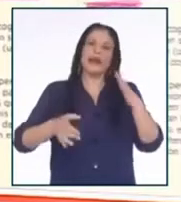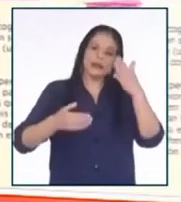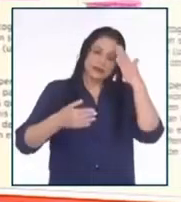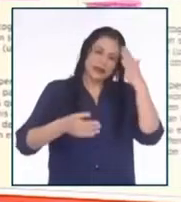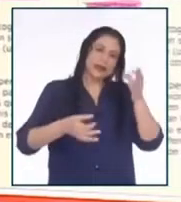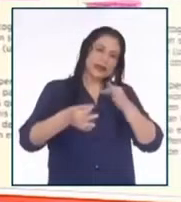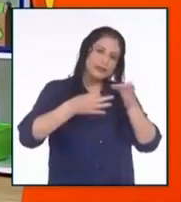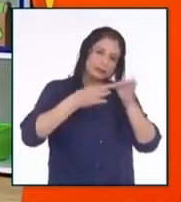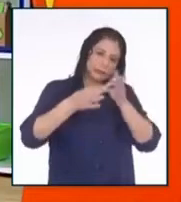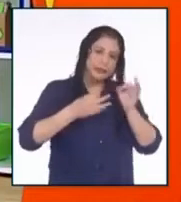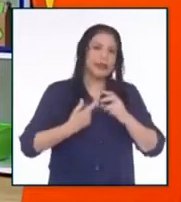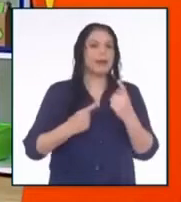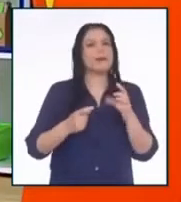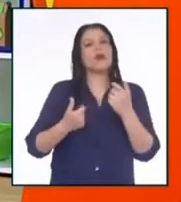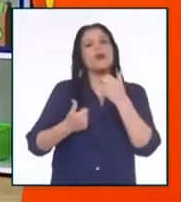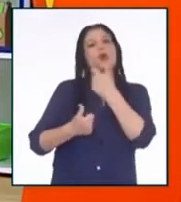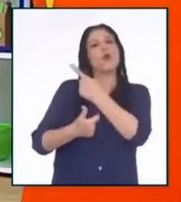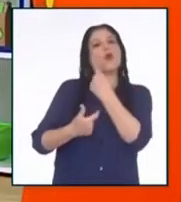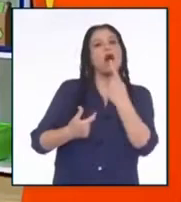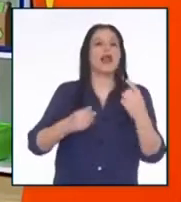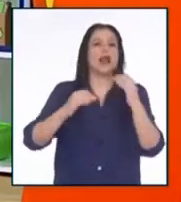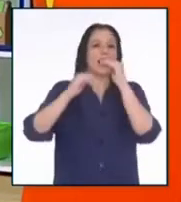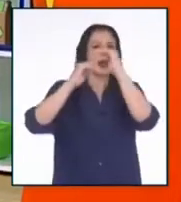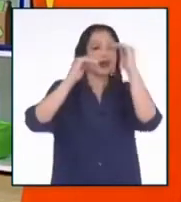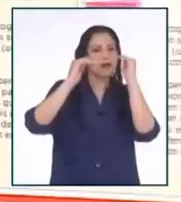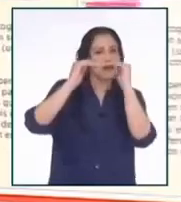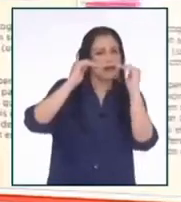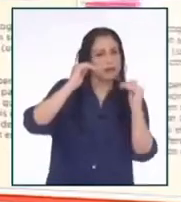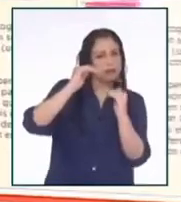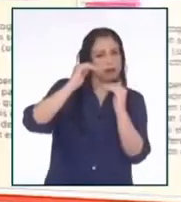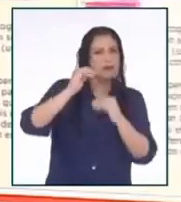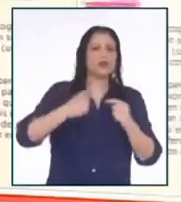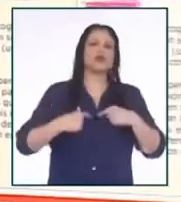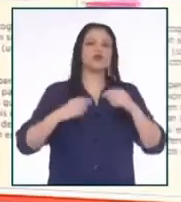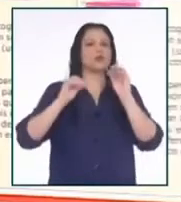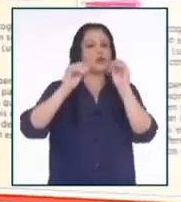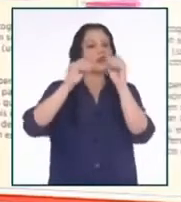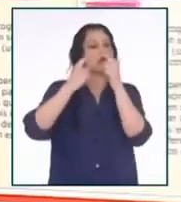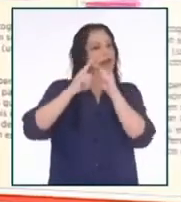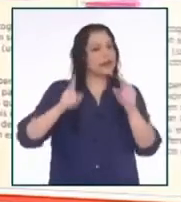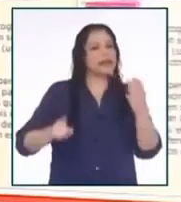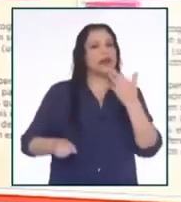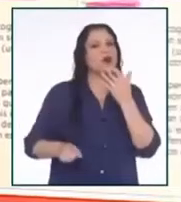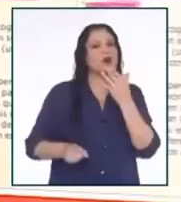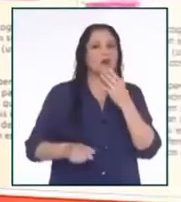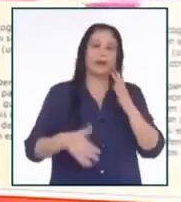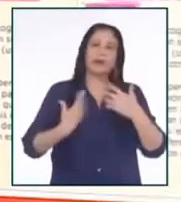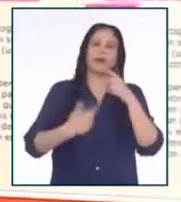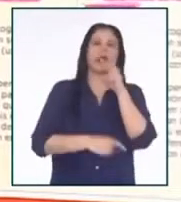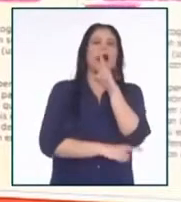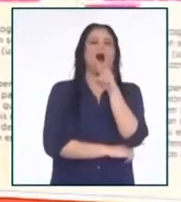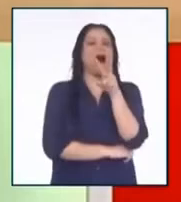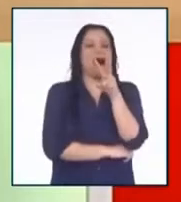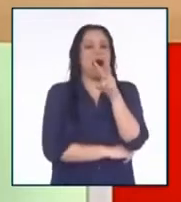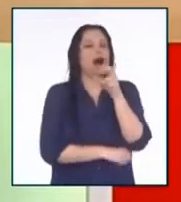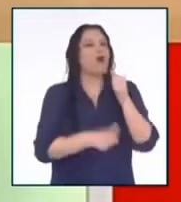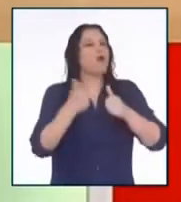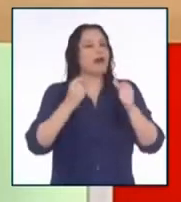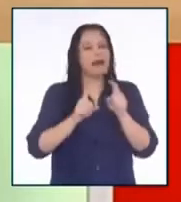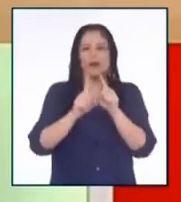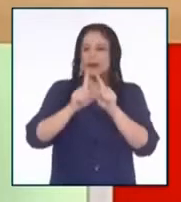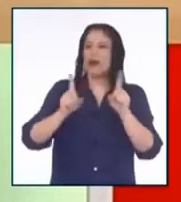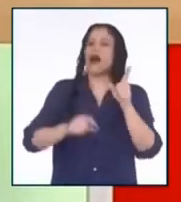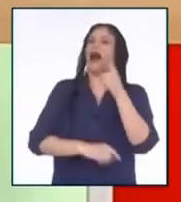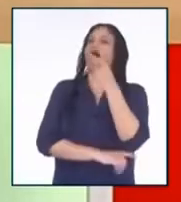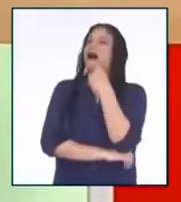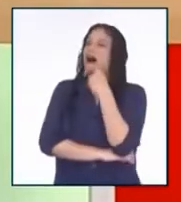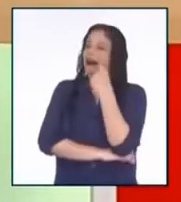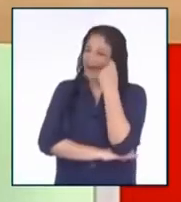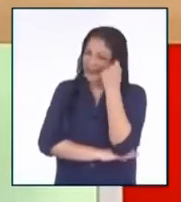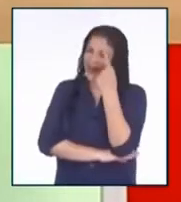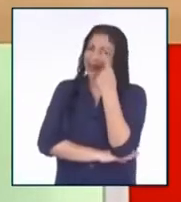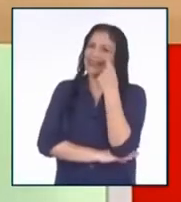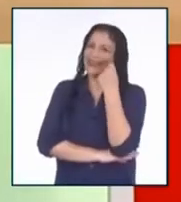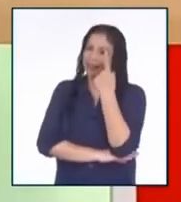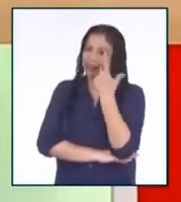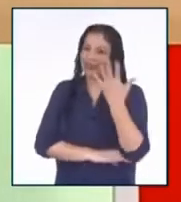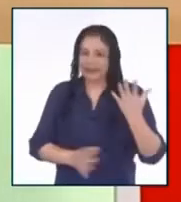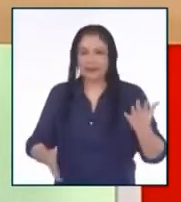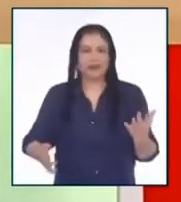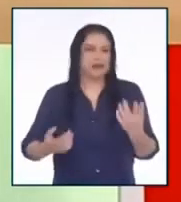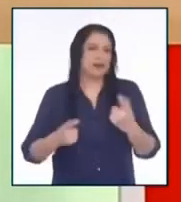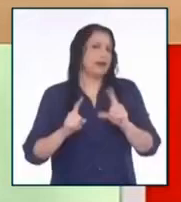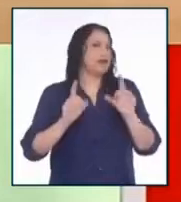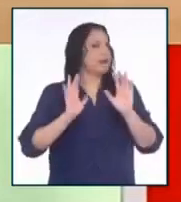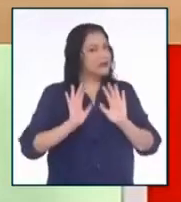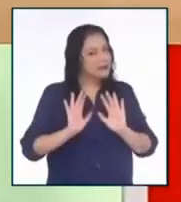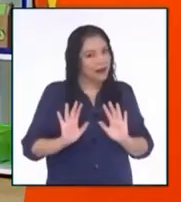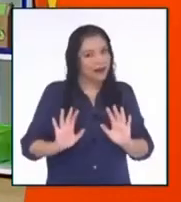Junior, pero me refiero a los criterios de cada nivel. Los estoy resaltando con distinto color para poder darme cuenta de las diferencias. Ahora ya te entiendo, Steph, pero